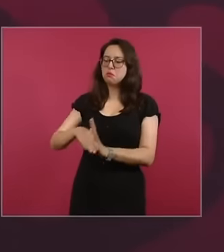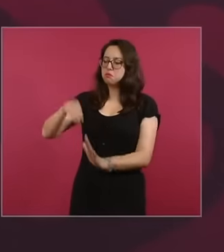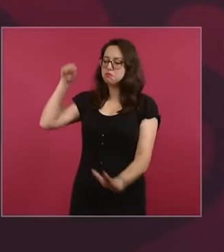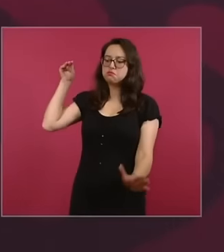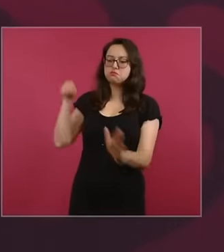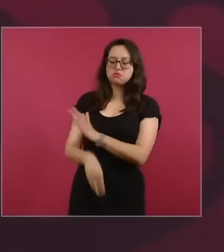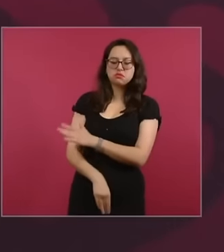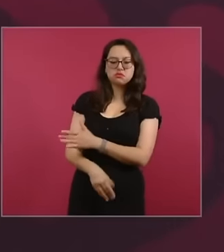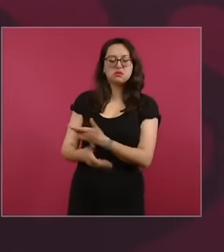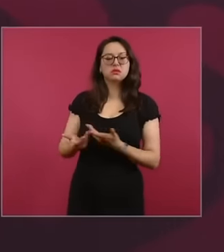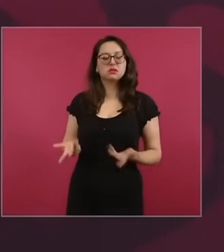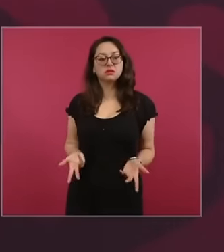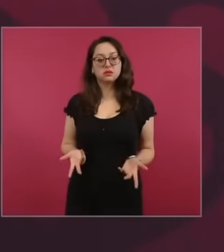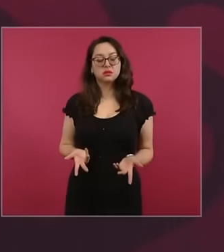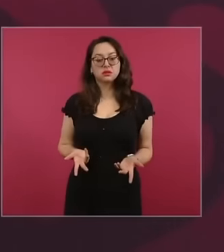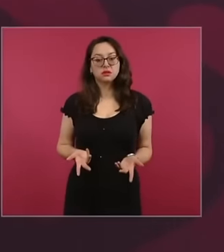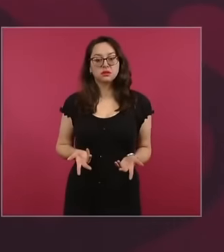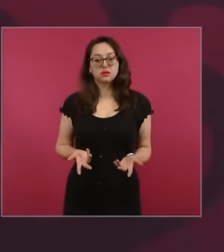petroquímica.